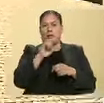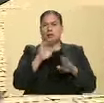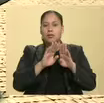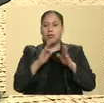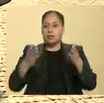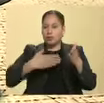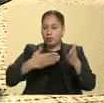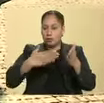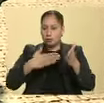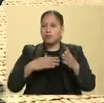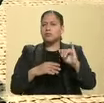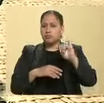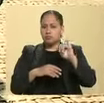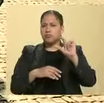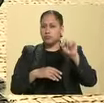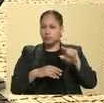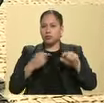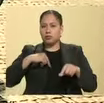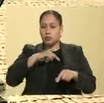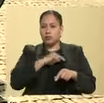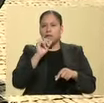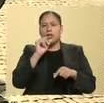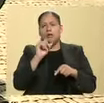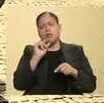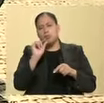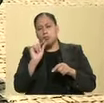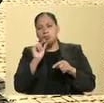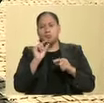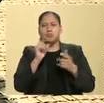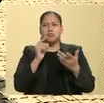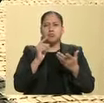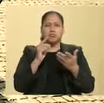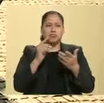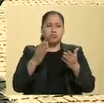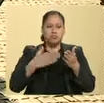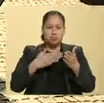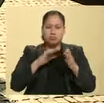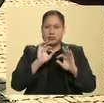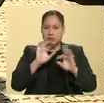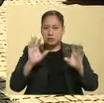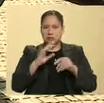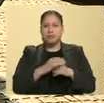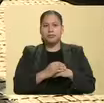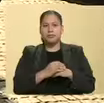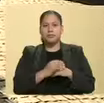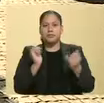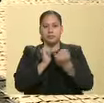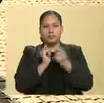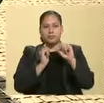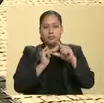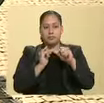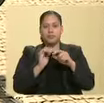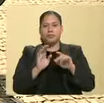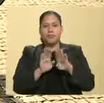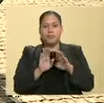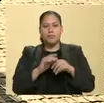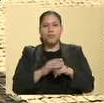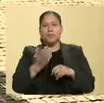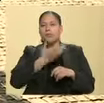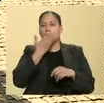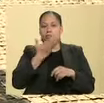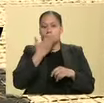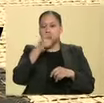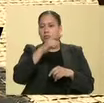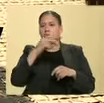su cocina? Vamos a hacer algo delicado, más que nada... con las